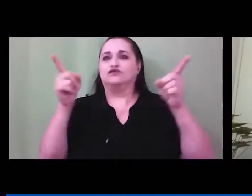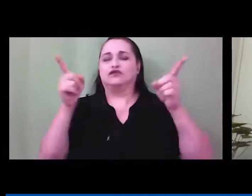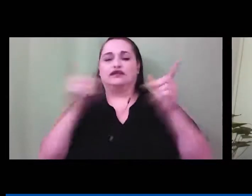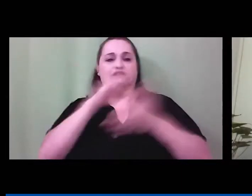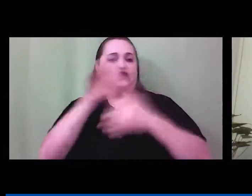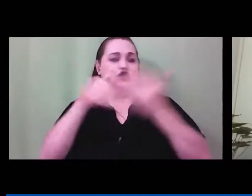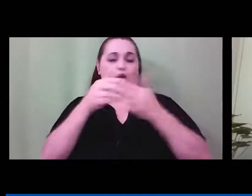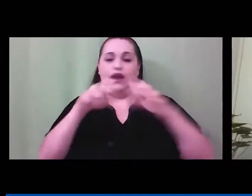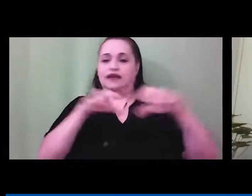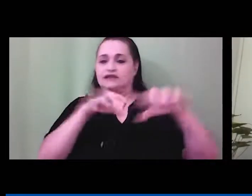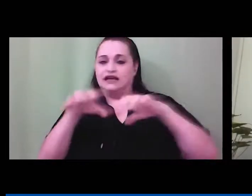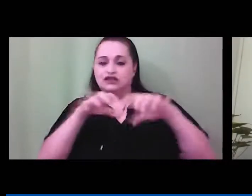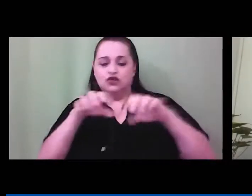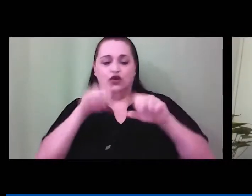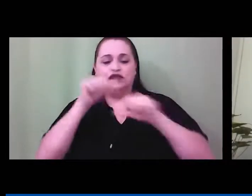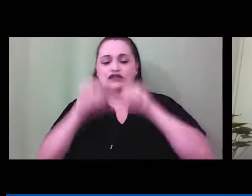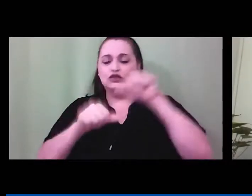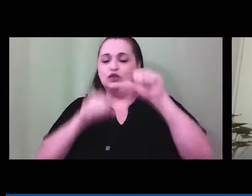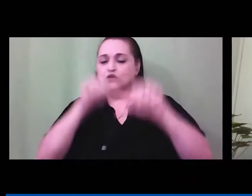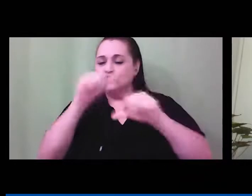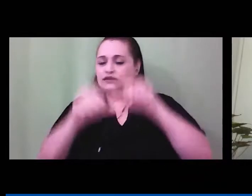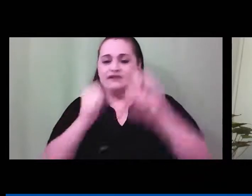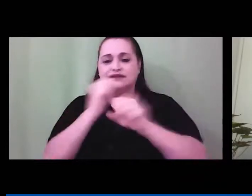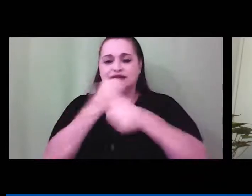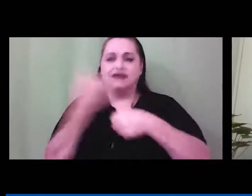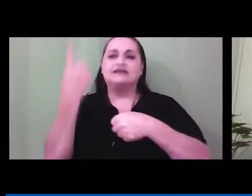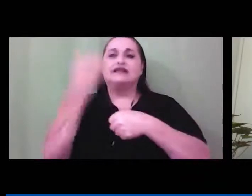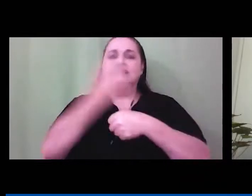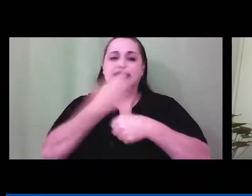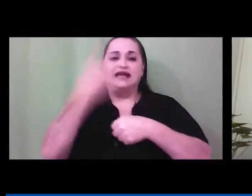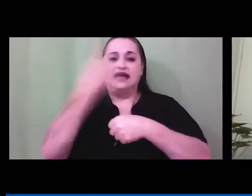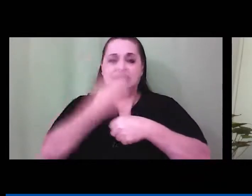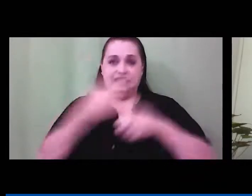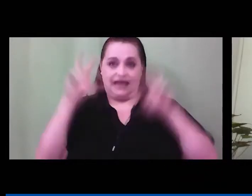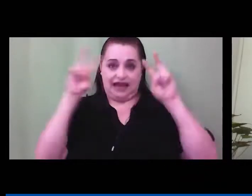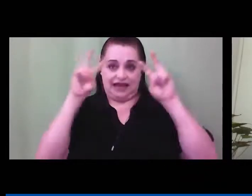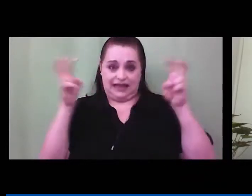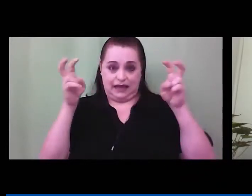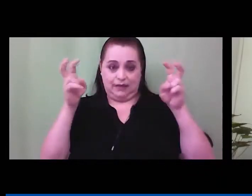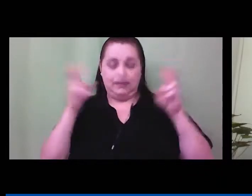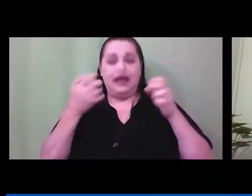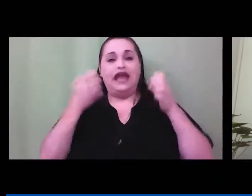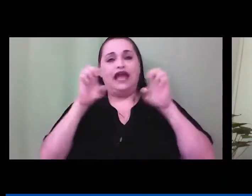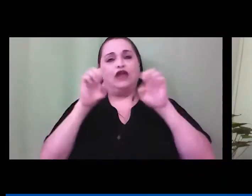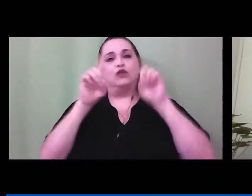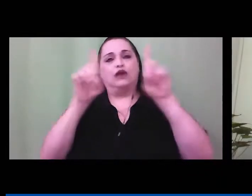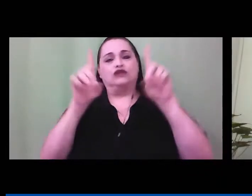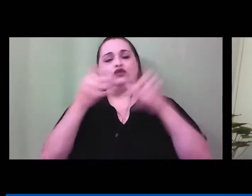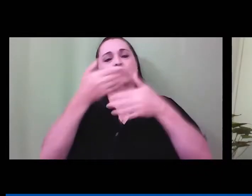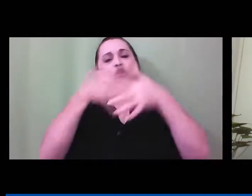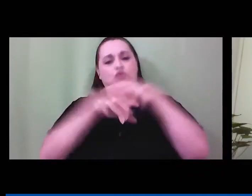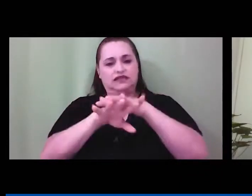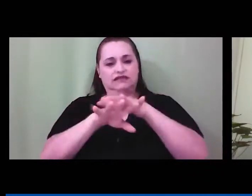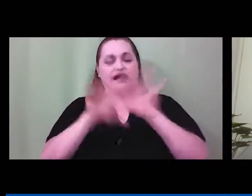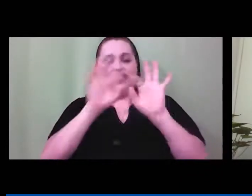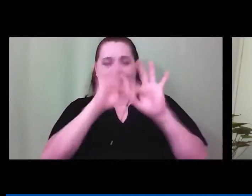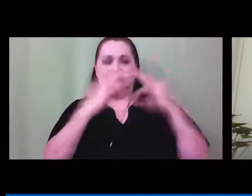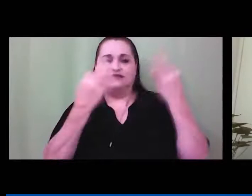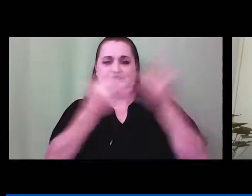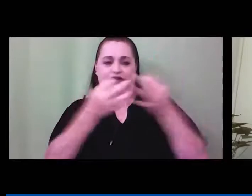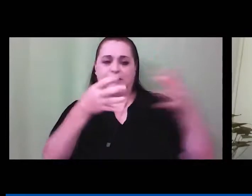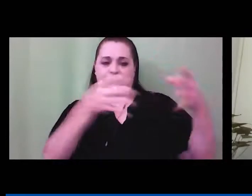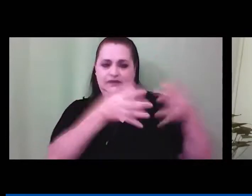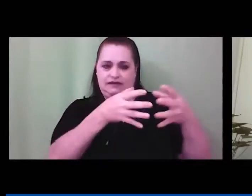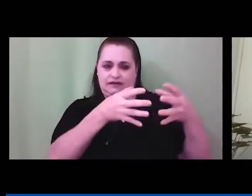las acciones y luchas que llevan a cabo día a día en este tema de la educación inclusiva, que son precisamente las familias.